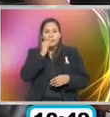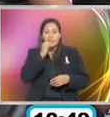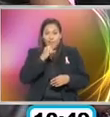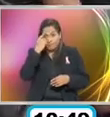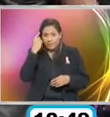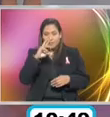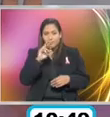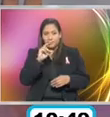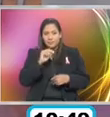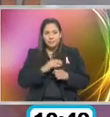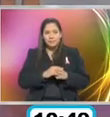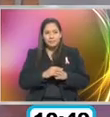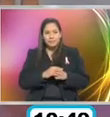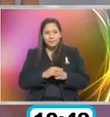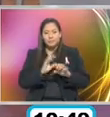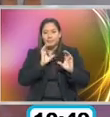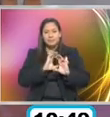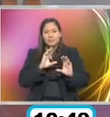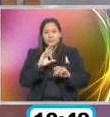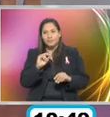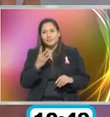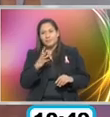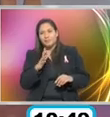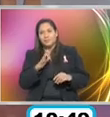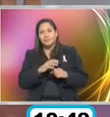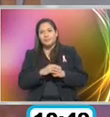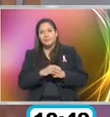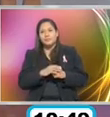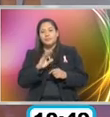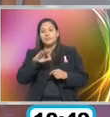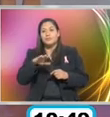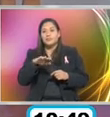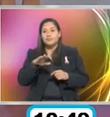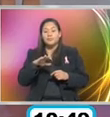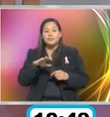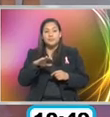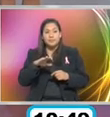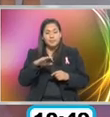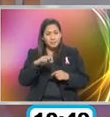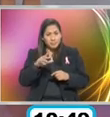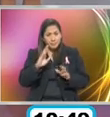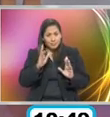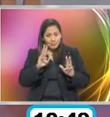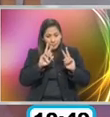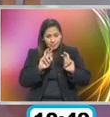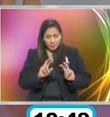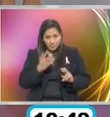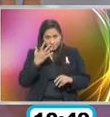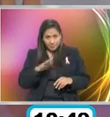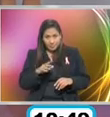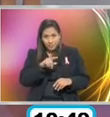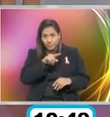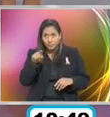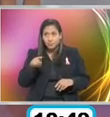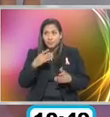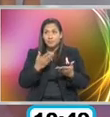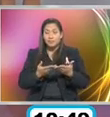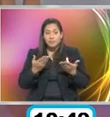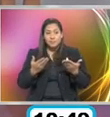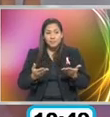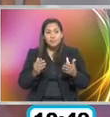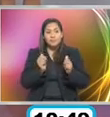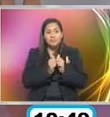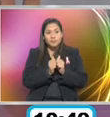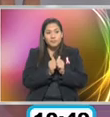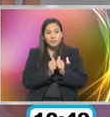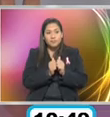No. Cantar no. Más o menos. Oigan, tiene 10 temas y además ustedes hacen presentaciones